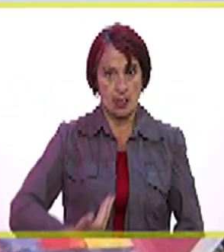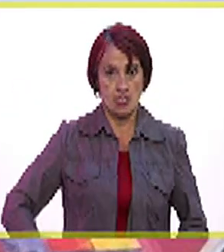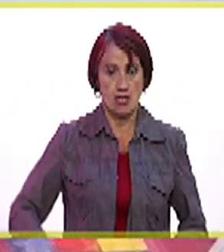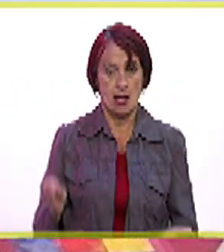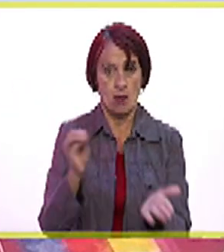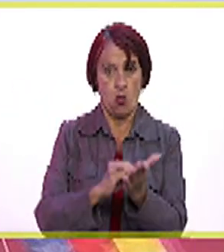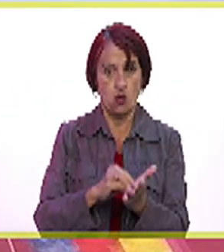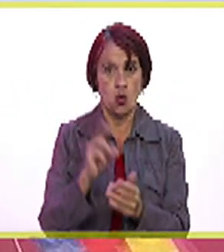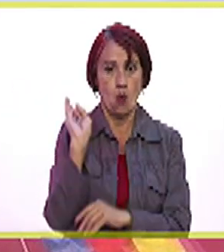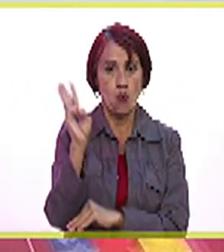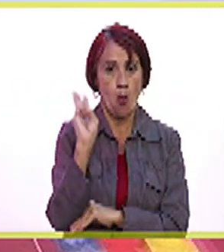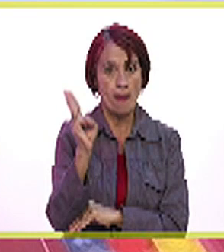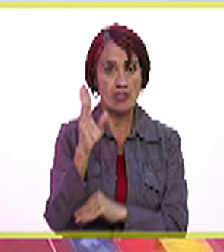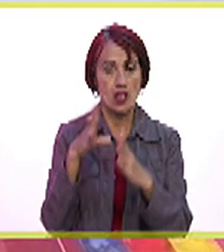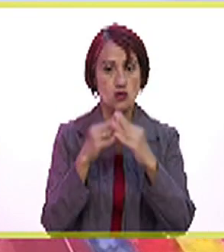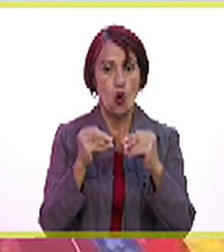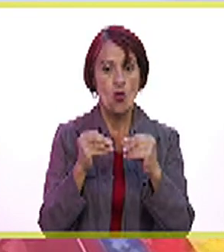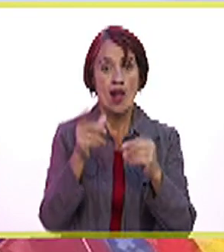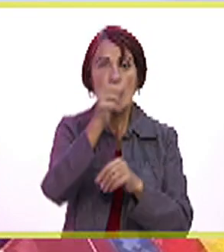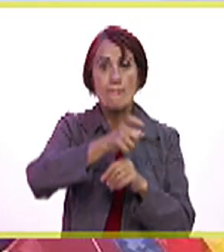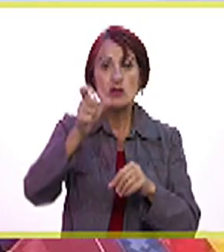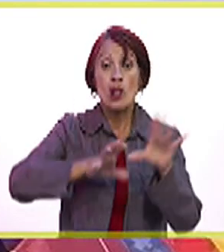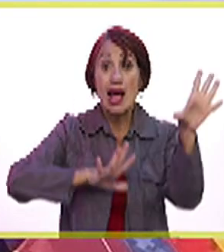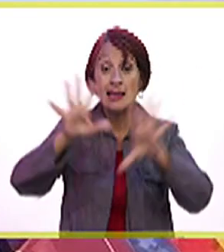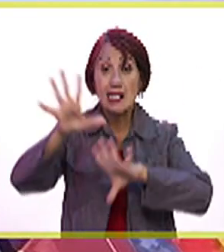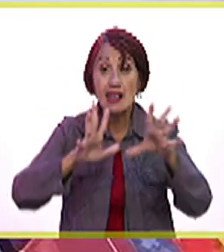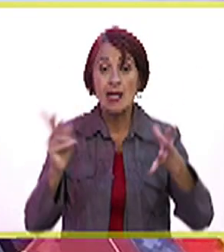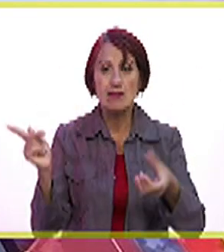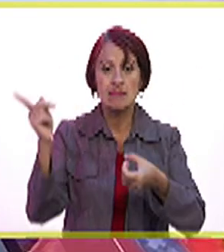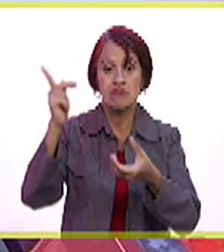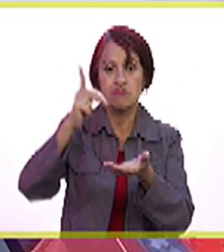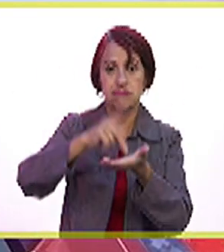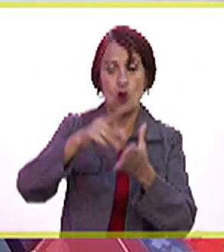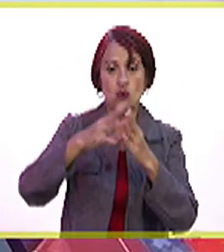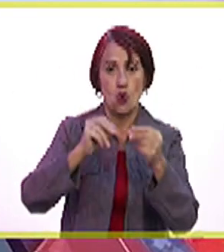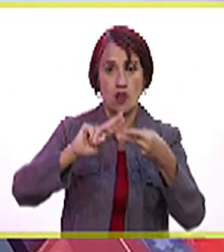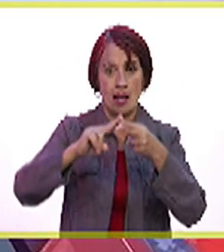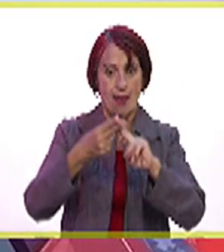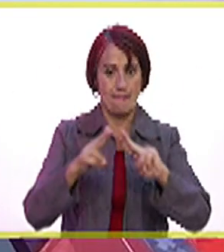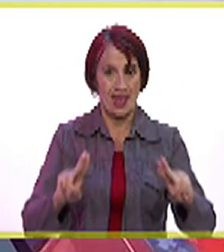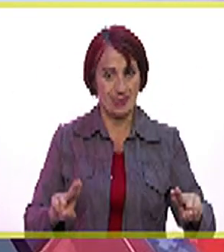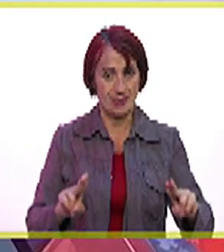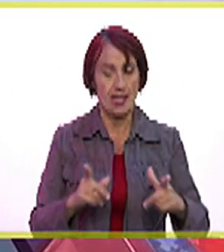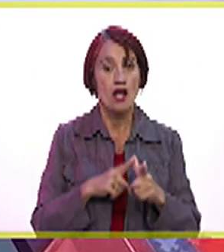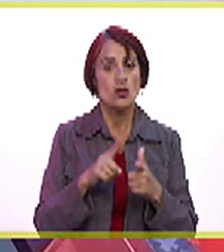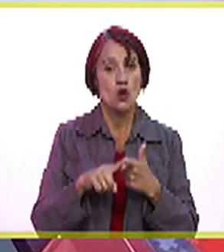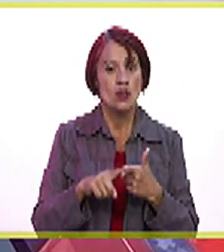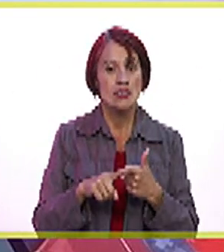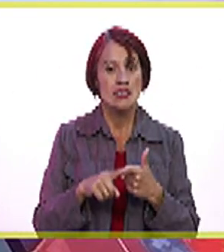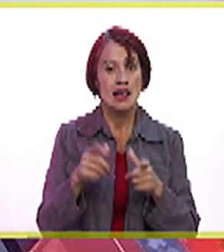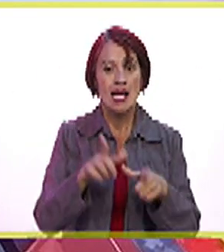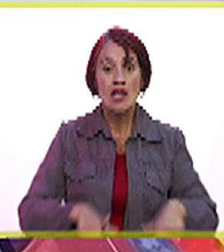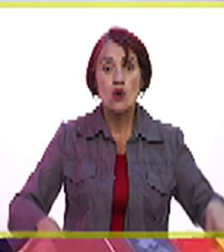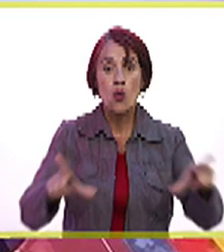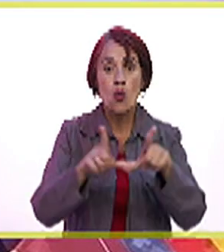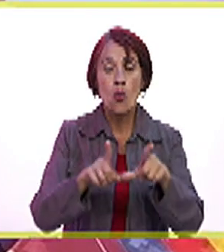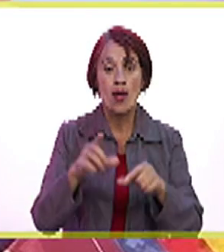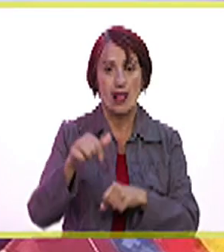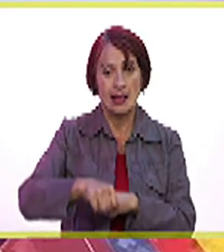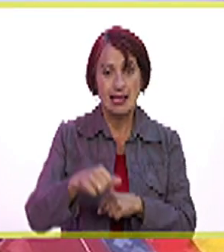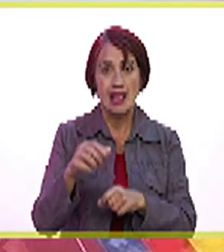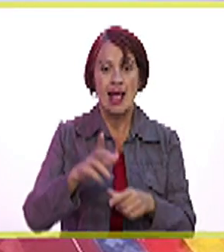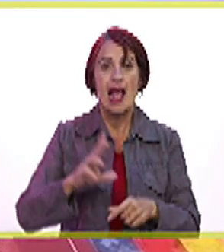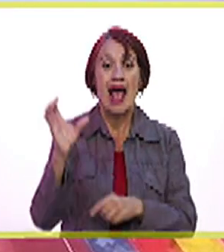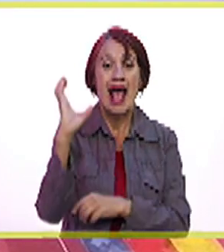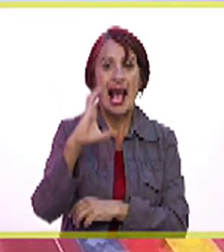nombre, ya que todos esos emigrantes venían en pro y en beneficio de la patria. Por eso es que esa zona de nuestro populoso país, del área de